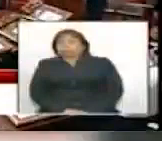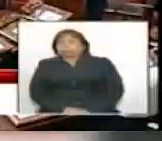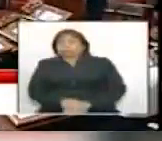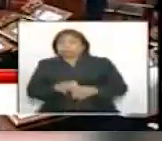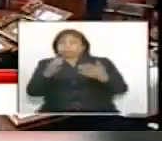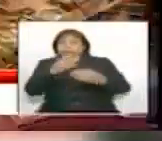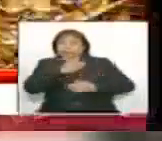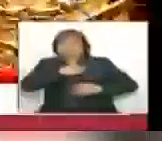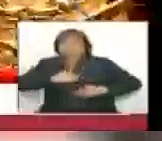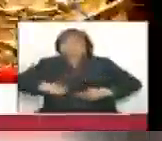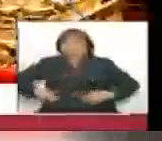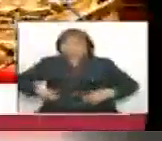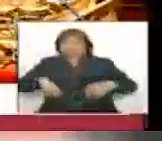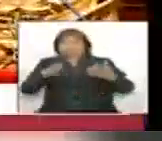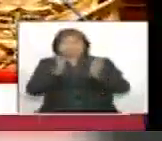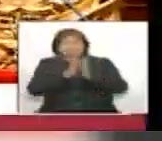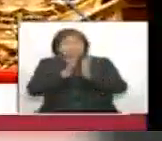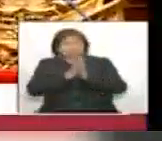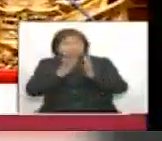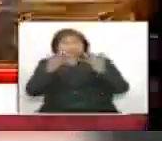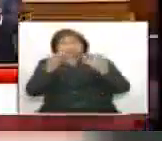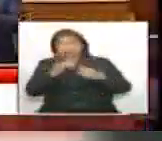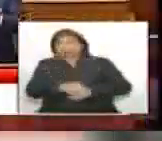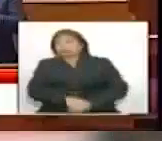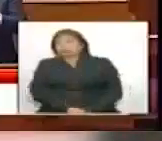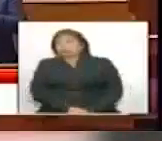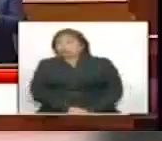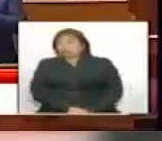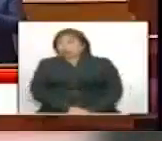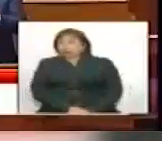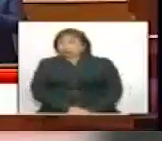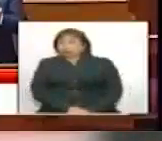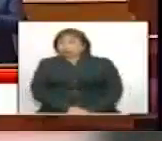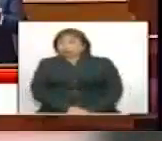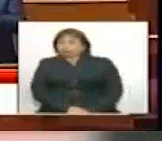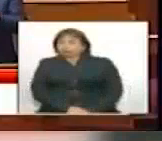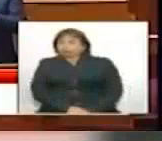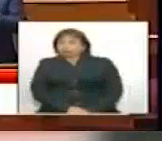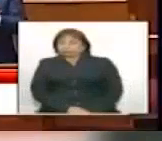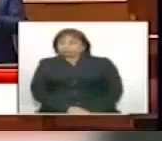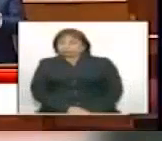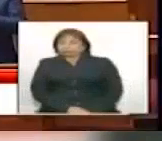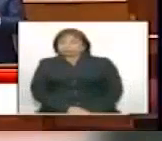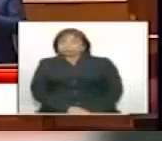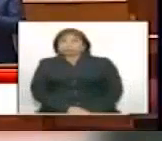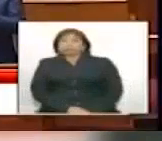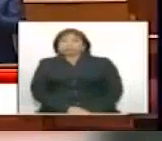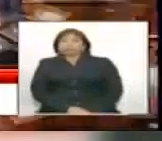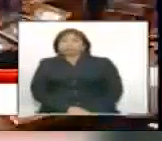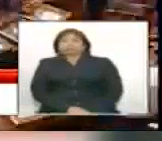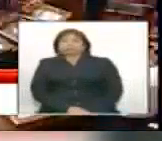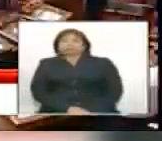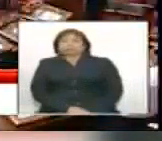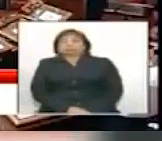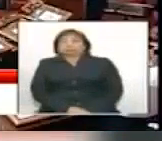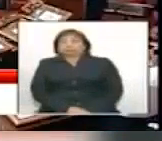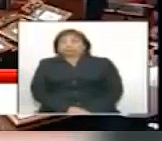debía sucederle, renunció en mayo pasado. Vizcarra niega las acusaciones en su contra y dice ser